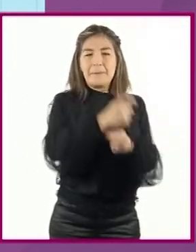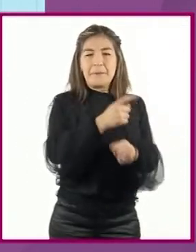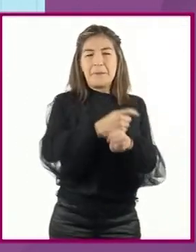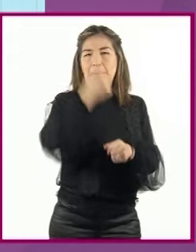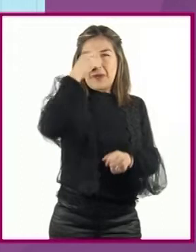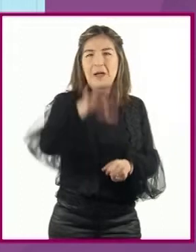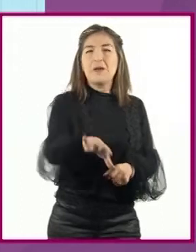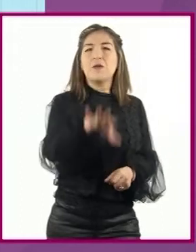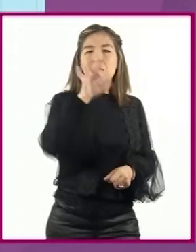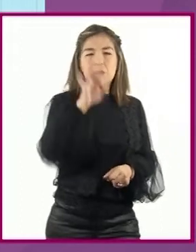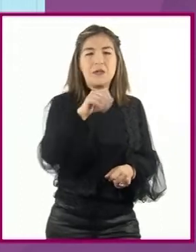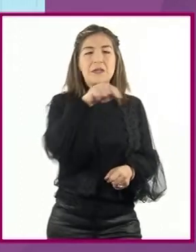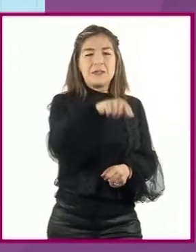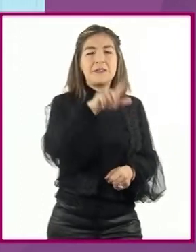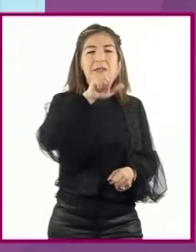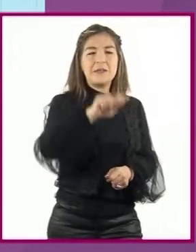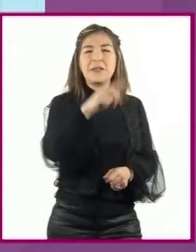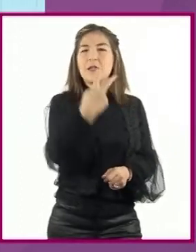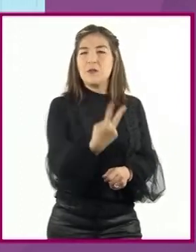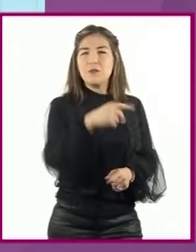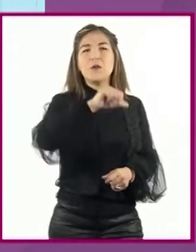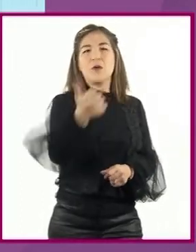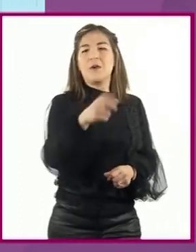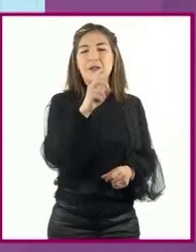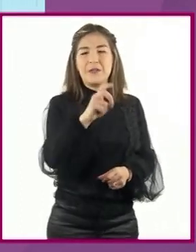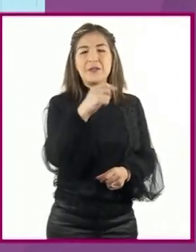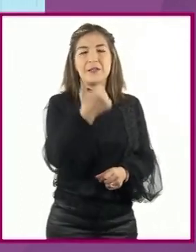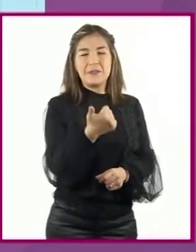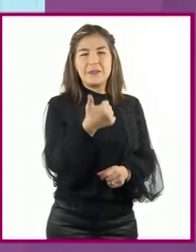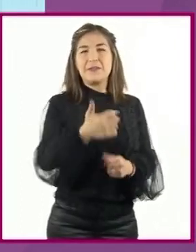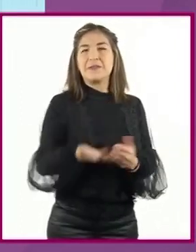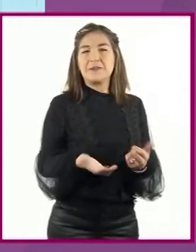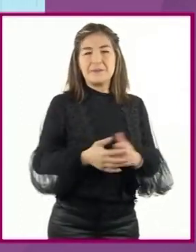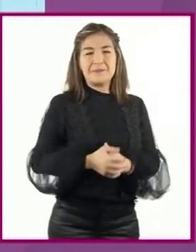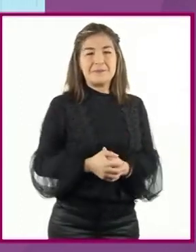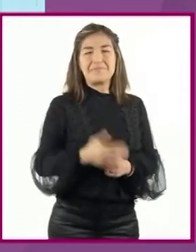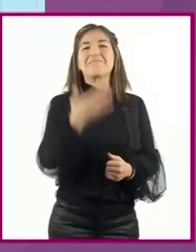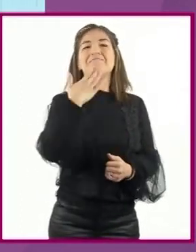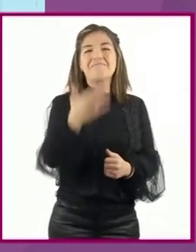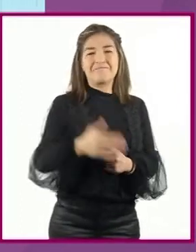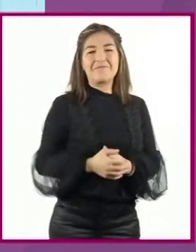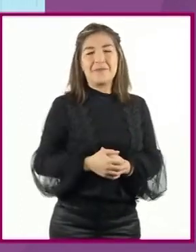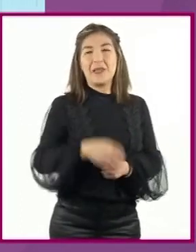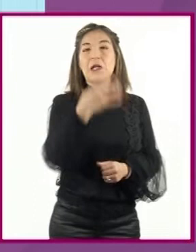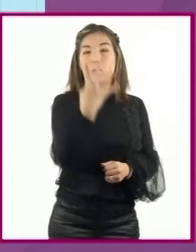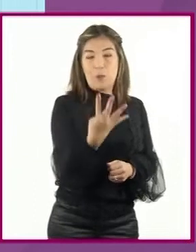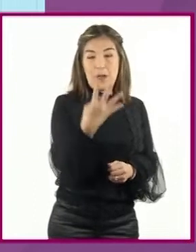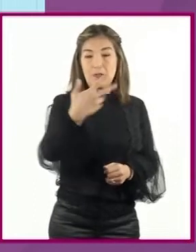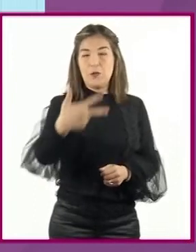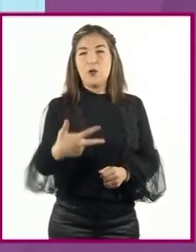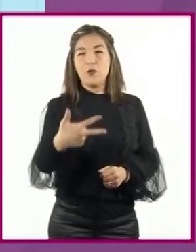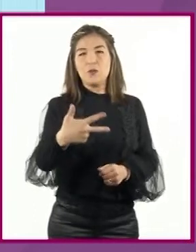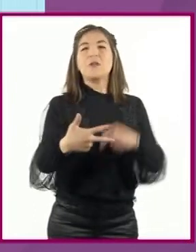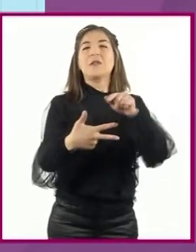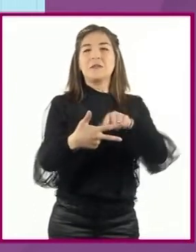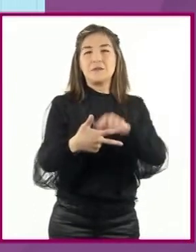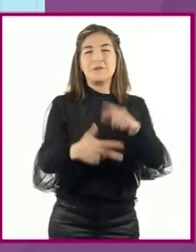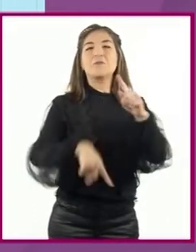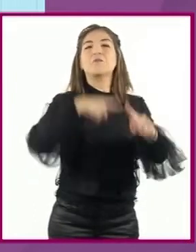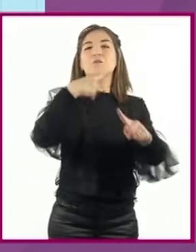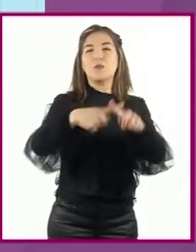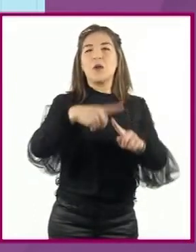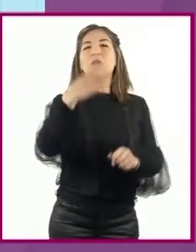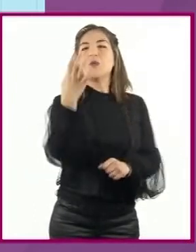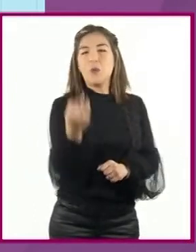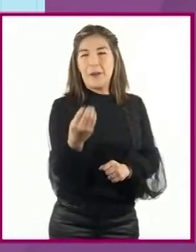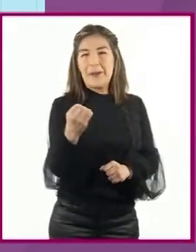para obtener el 72 y el 36? Muy bien, el 4 y el 8 ambos se multiplicaron